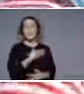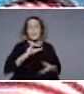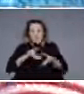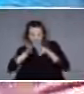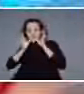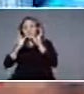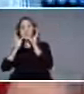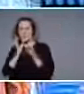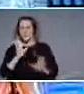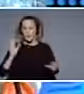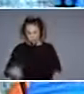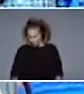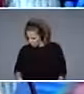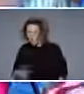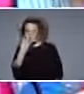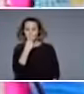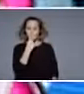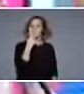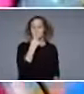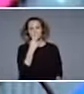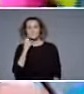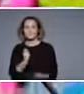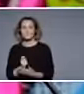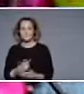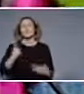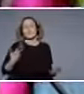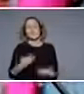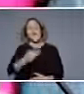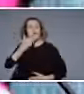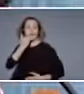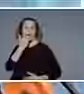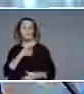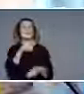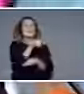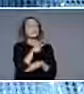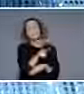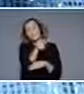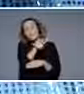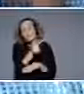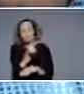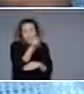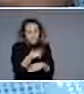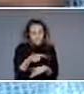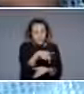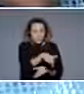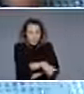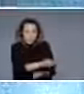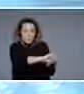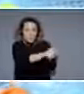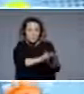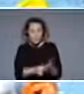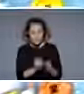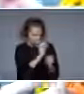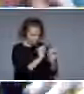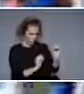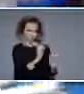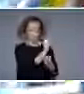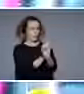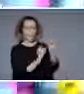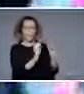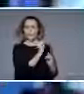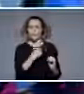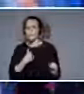desayunar y no tengo perra pa' pagar. Voy al cajero para poder sacar dinero, pero no hay nada en mi cuenta, solo hay cero.